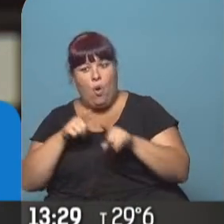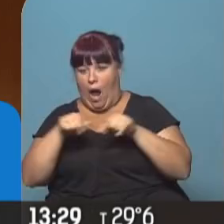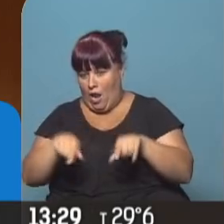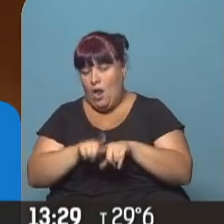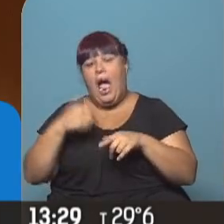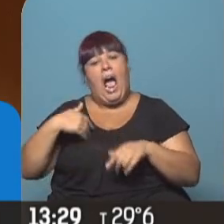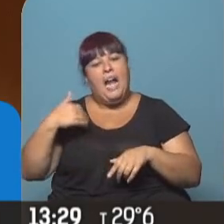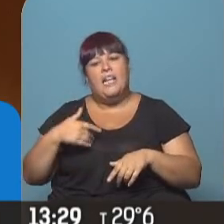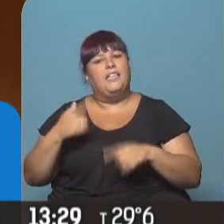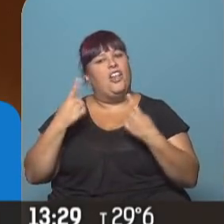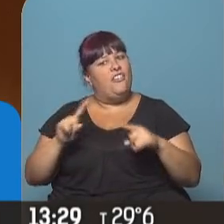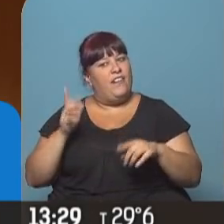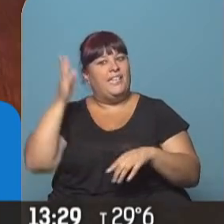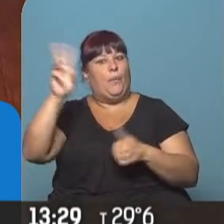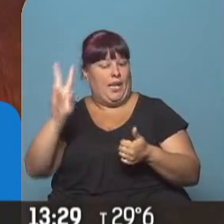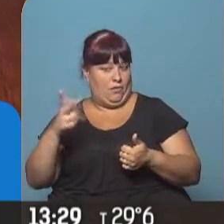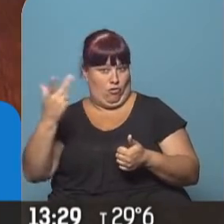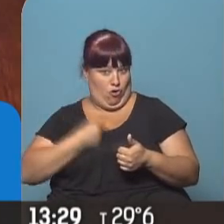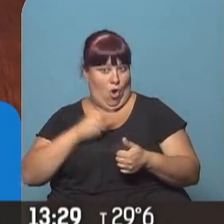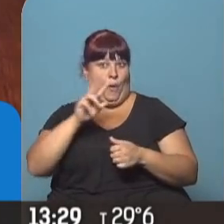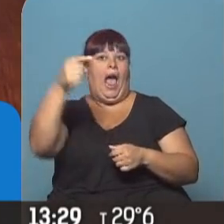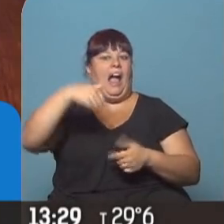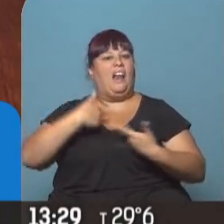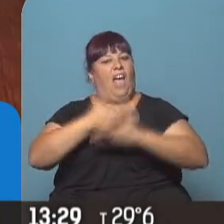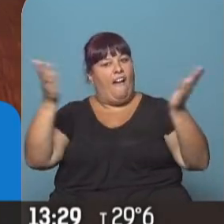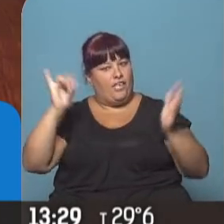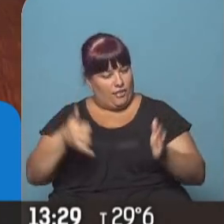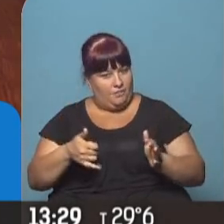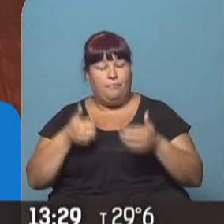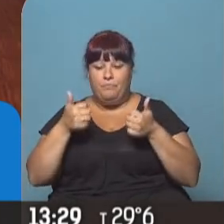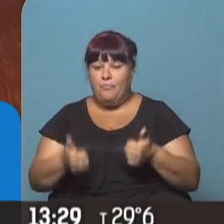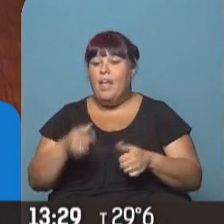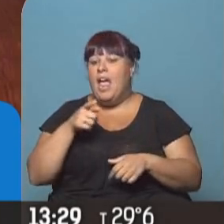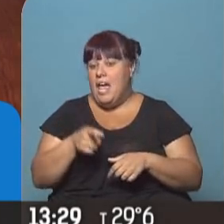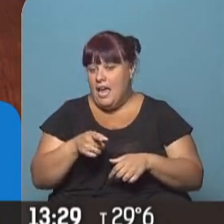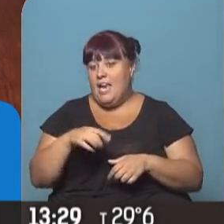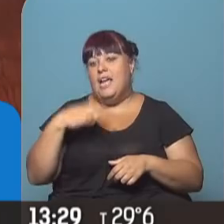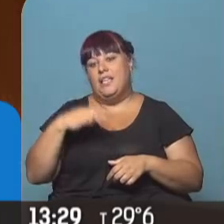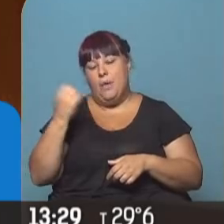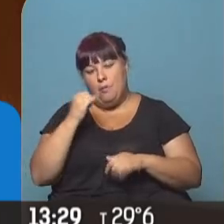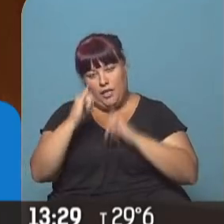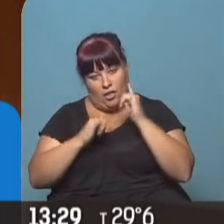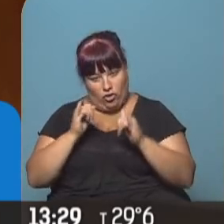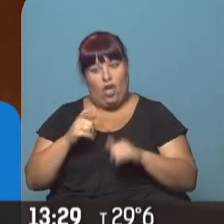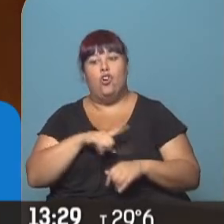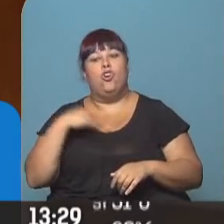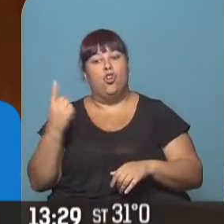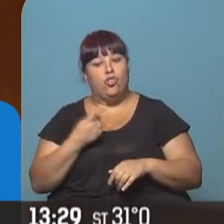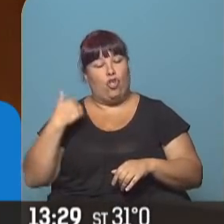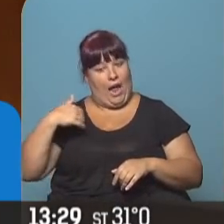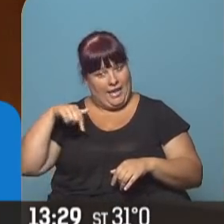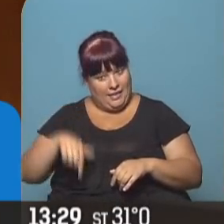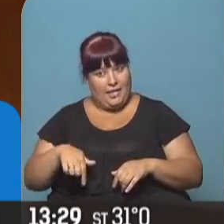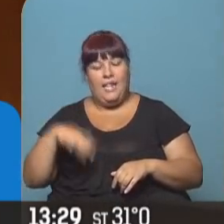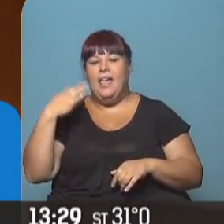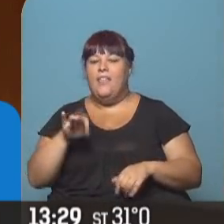hecho, los argentinos no tienen las mismas condiciones en Venezuela que los venezolanos aquí. Perfecto. Ahí lo que tenemos que recalcar es que nosotros desde la Argentina